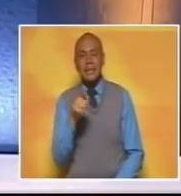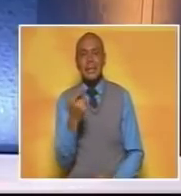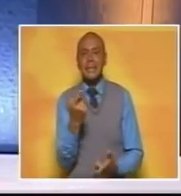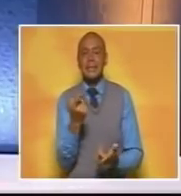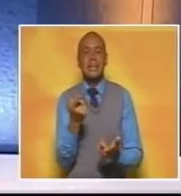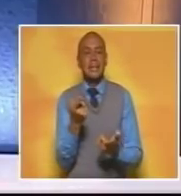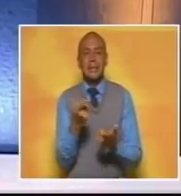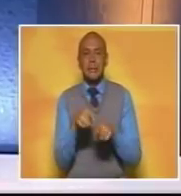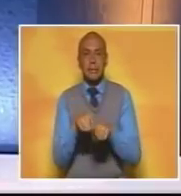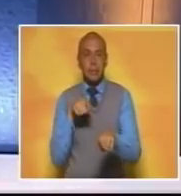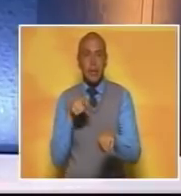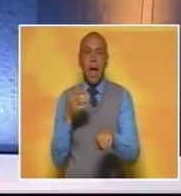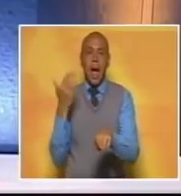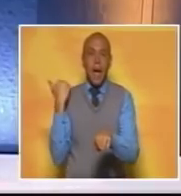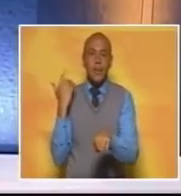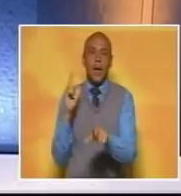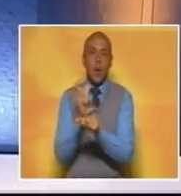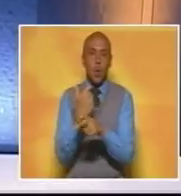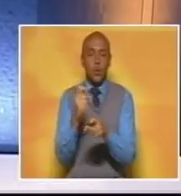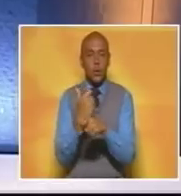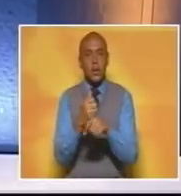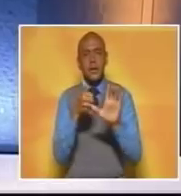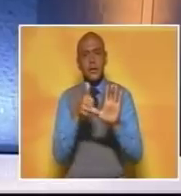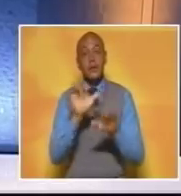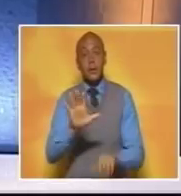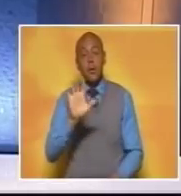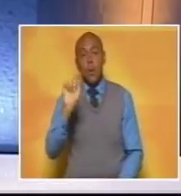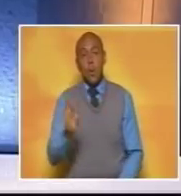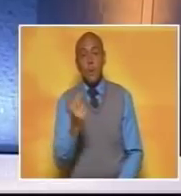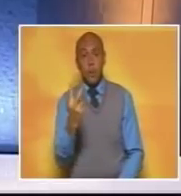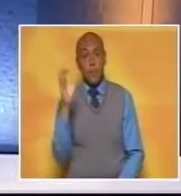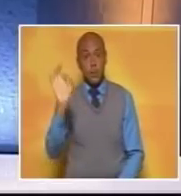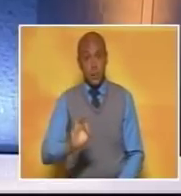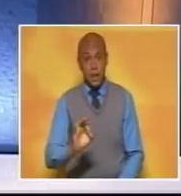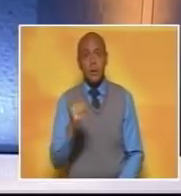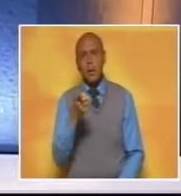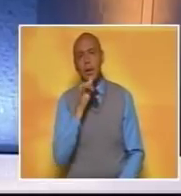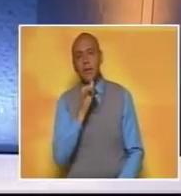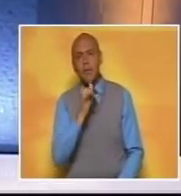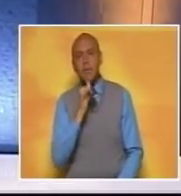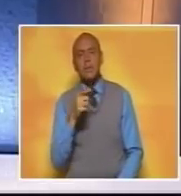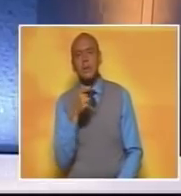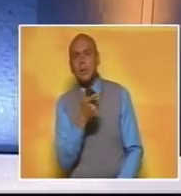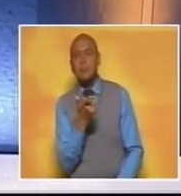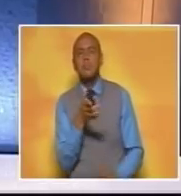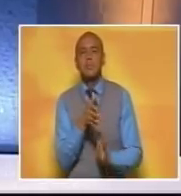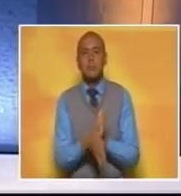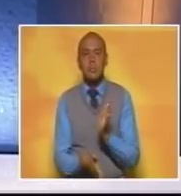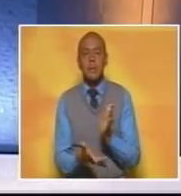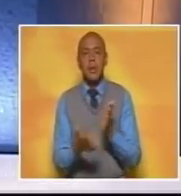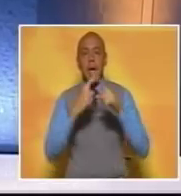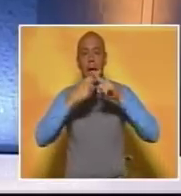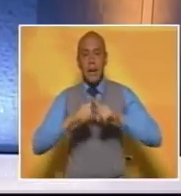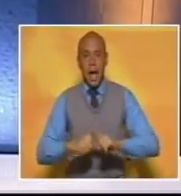con respecto a agosto, cuando se ubicó en 65.2%. Esto de acuerdo al cálculo de la Comisión de Finanzas y Desarrollo Económico de la